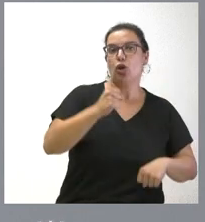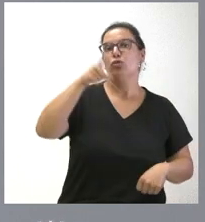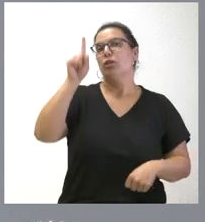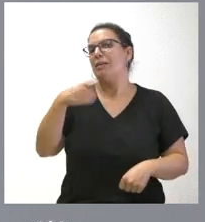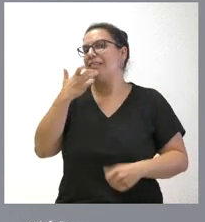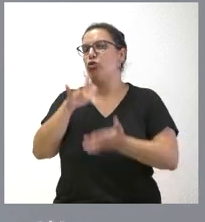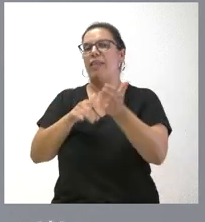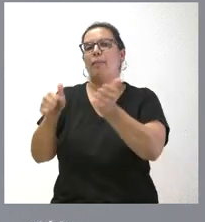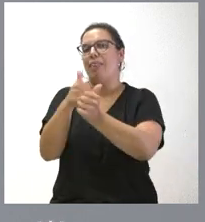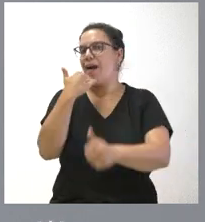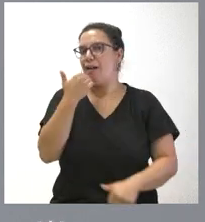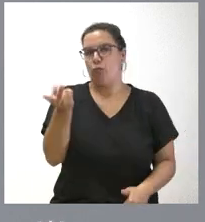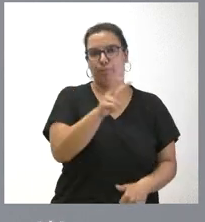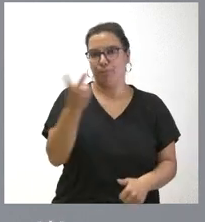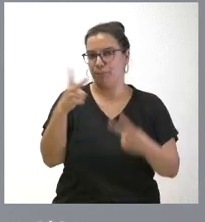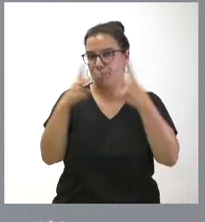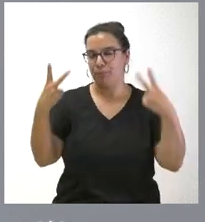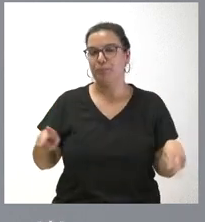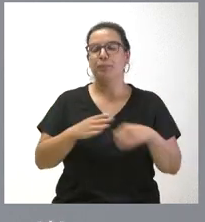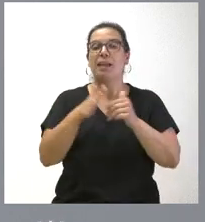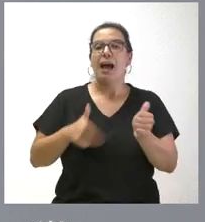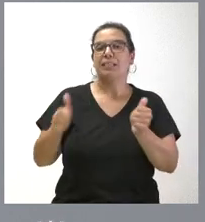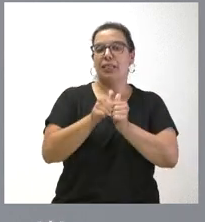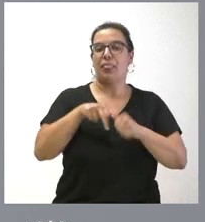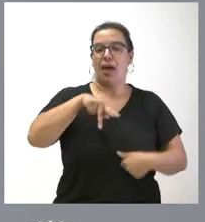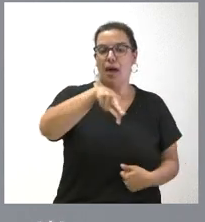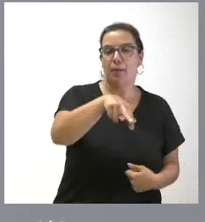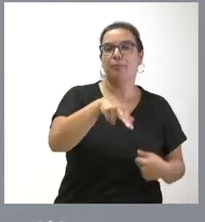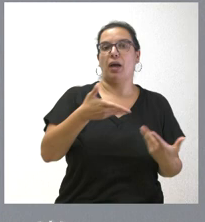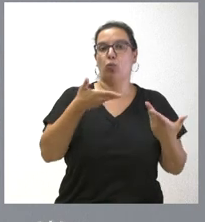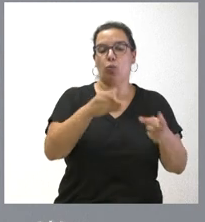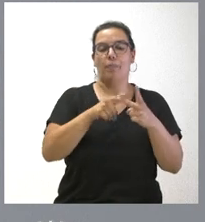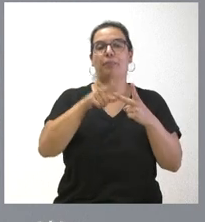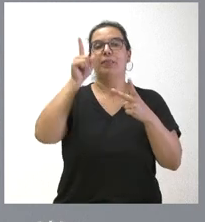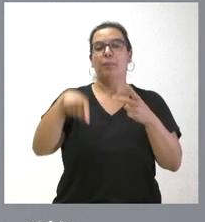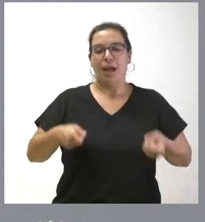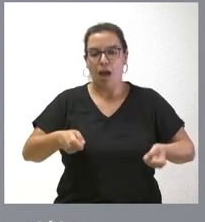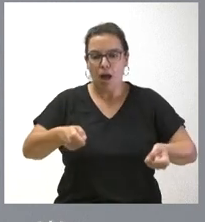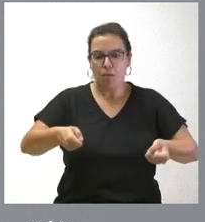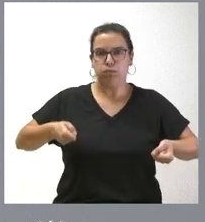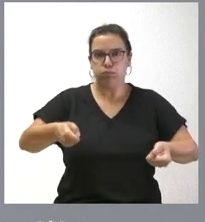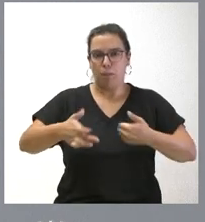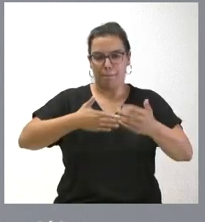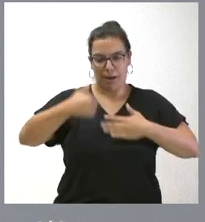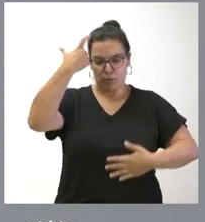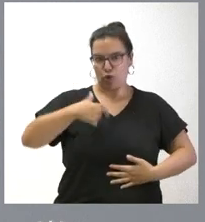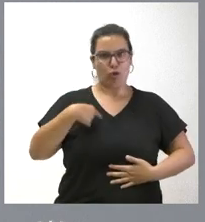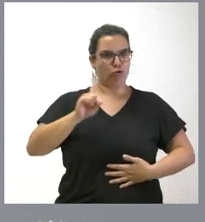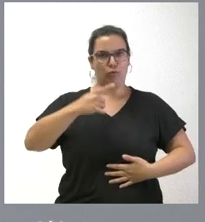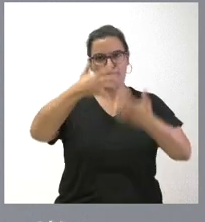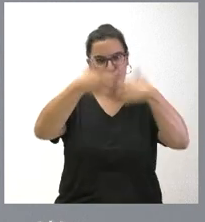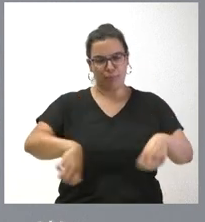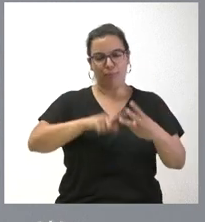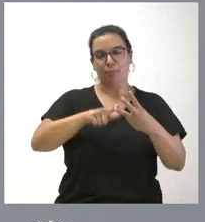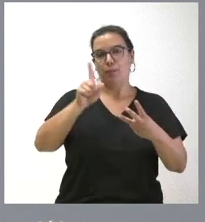algún tipo de asistencia en marcha evitar al usuario que tenga que empujarlo o frenarlo el control de la